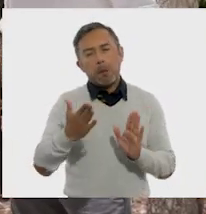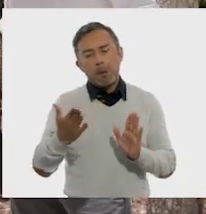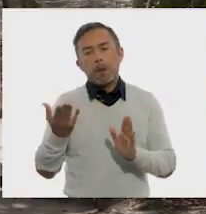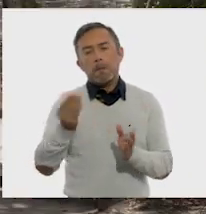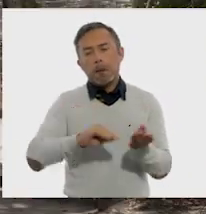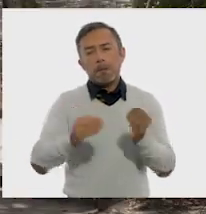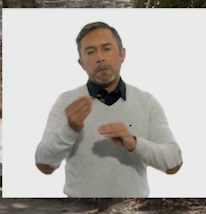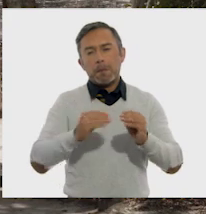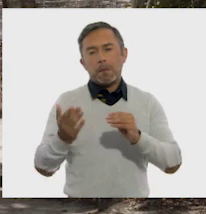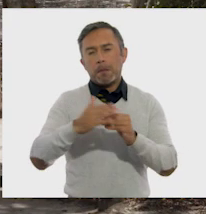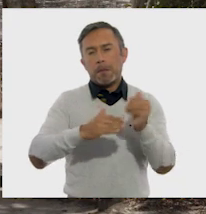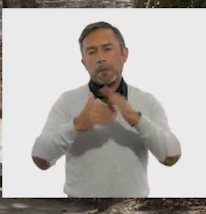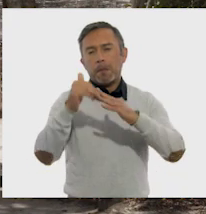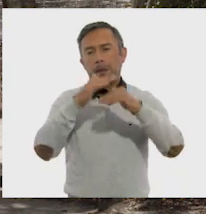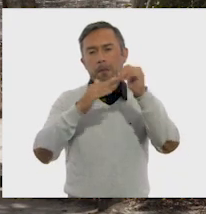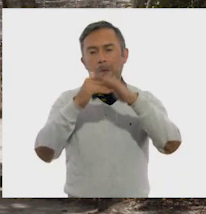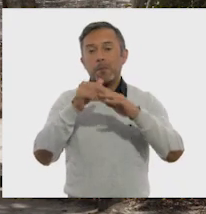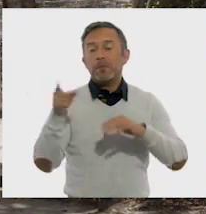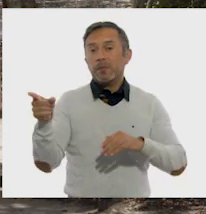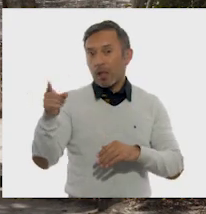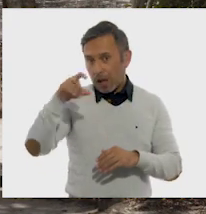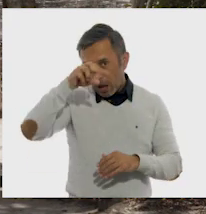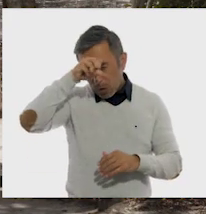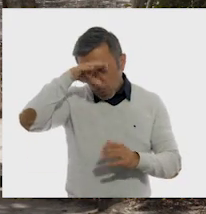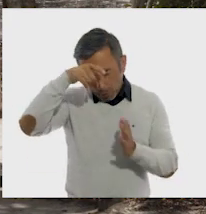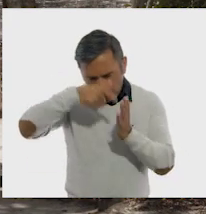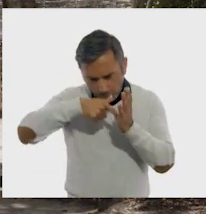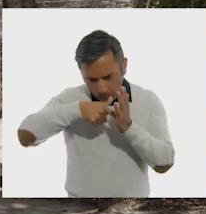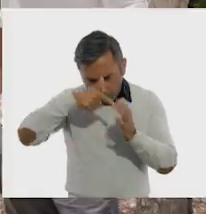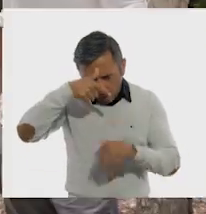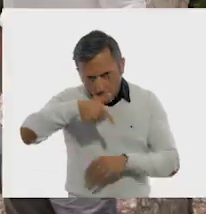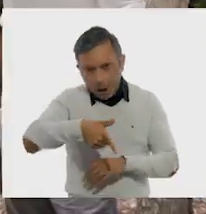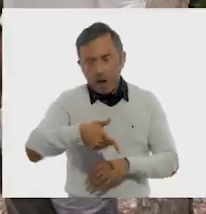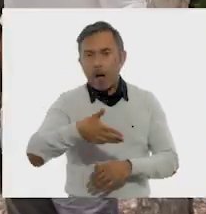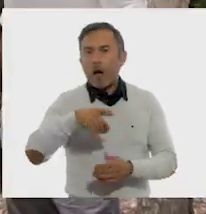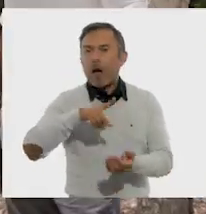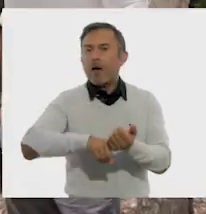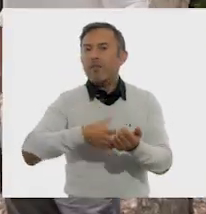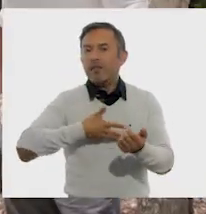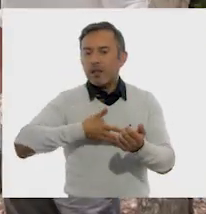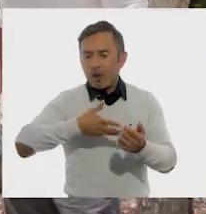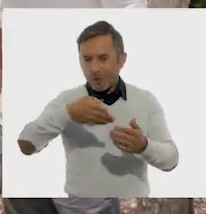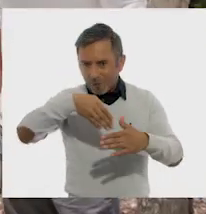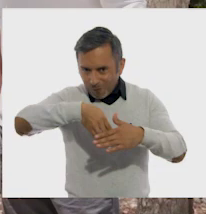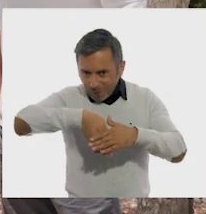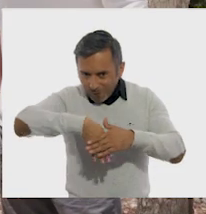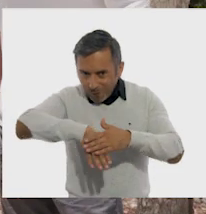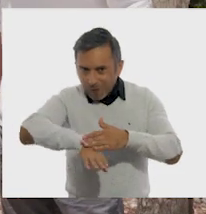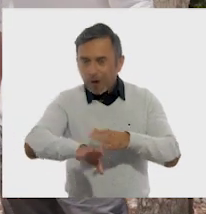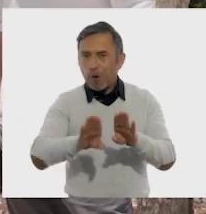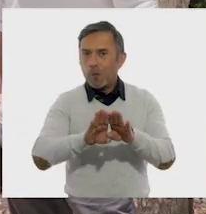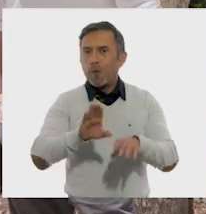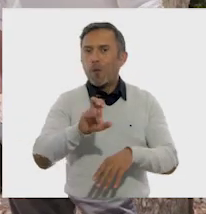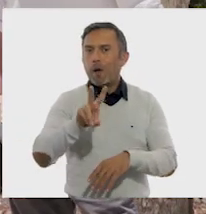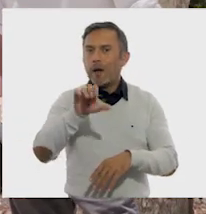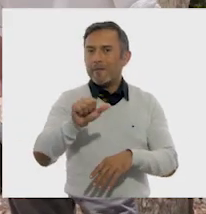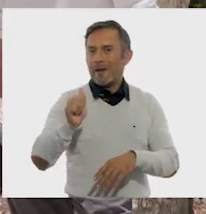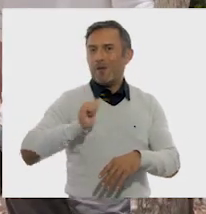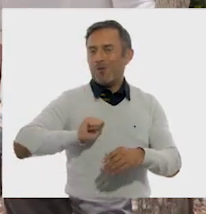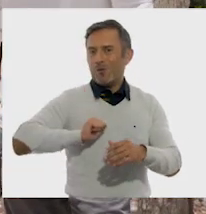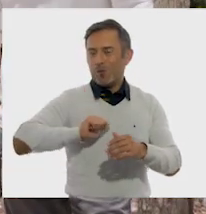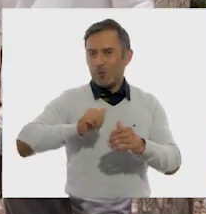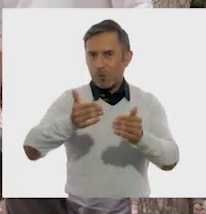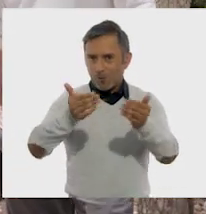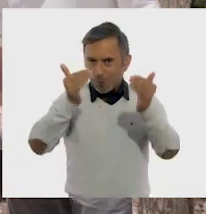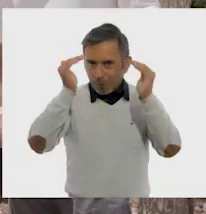el arqueólogo encontró una estructura que tiene una cavidad, lo cual representaba una cueva. Por eso también se tiene evidencia de que fue usado como